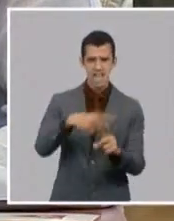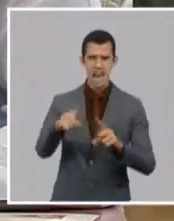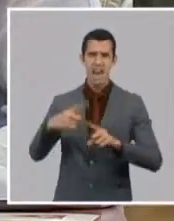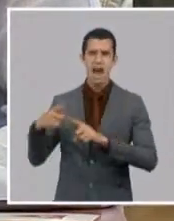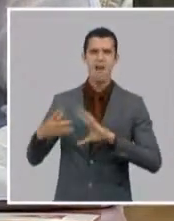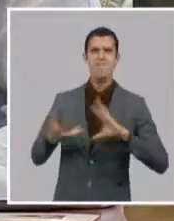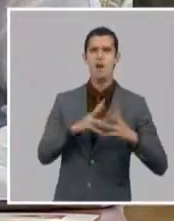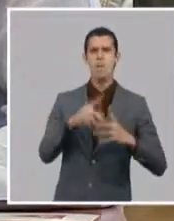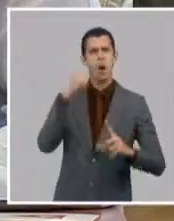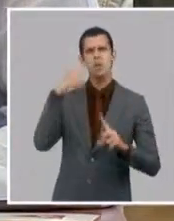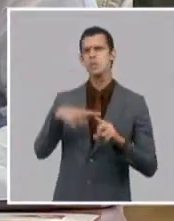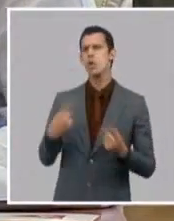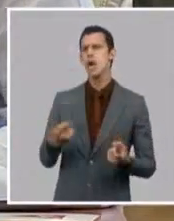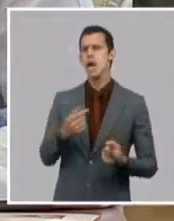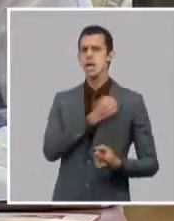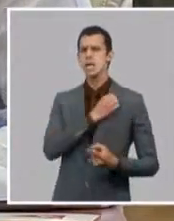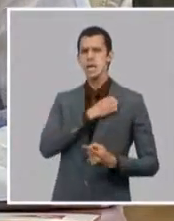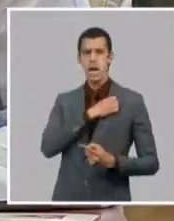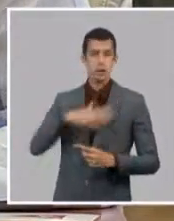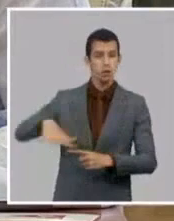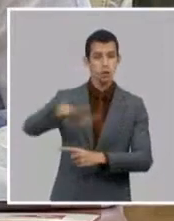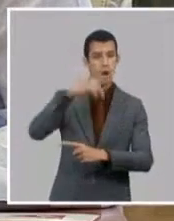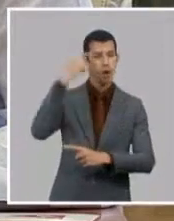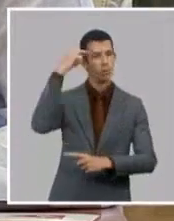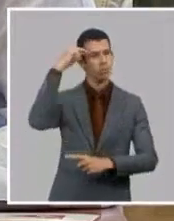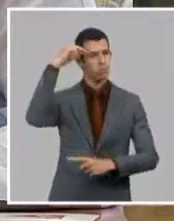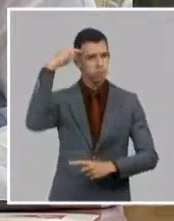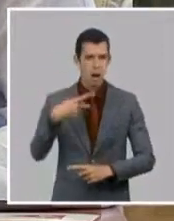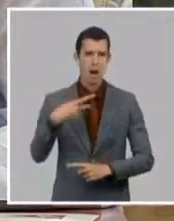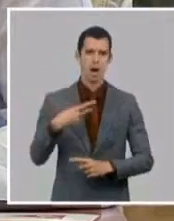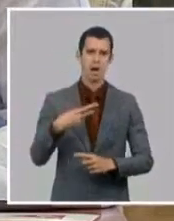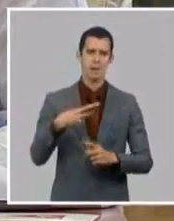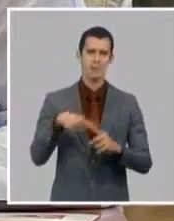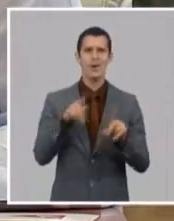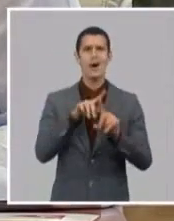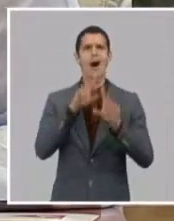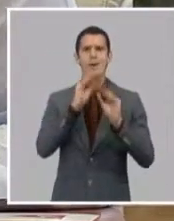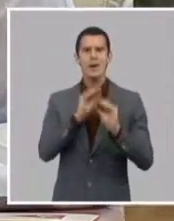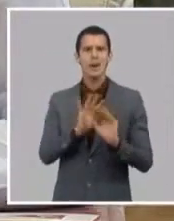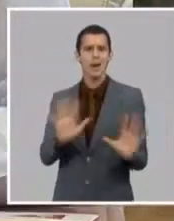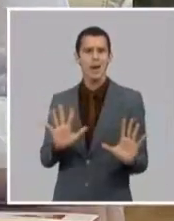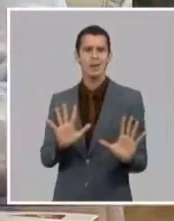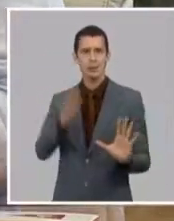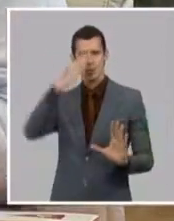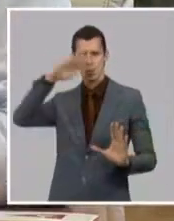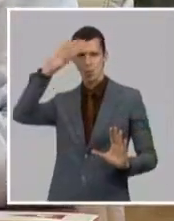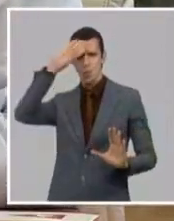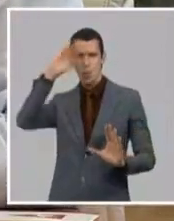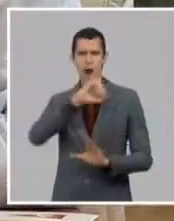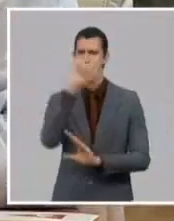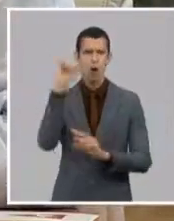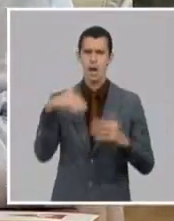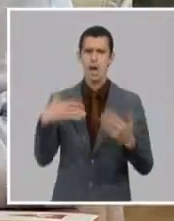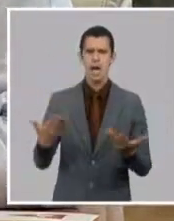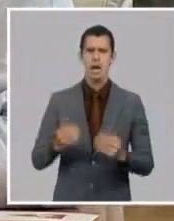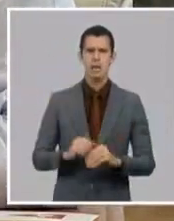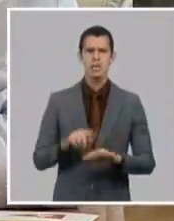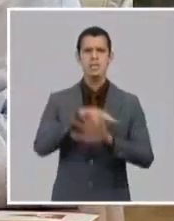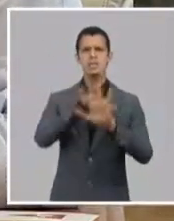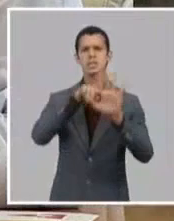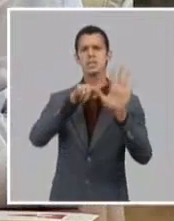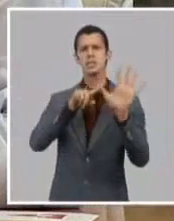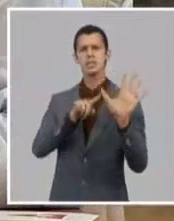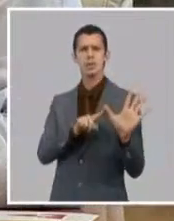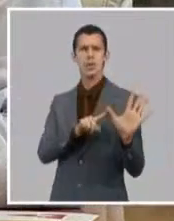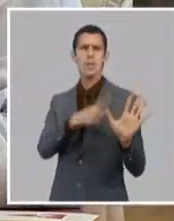suave, este país ha creado 5 candidatos vacunales, que no nos cansamos de decirlo. Eso tiene un mérito